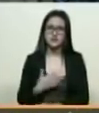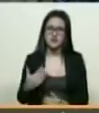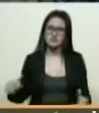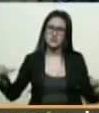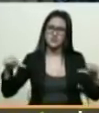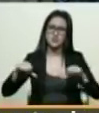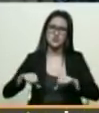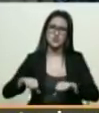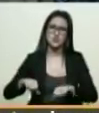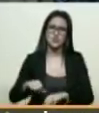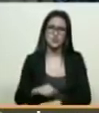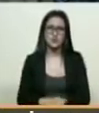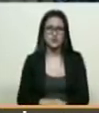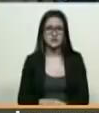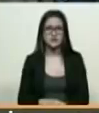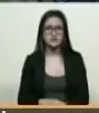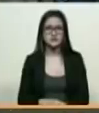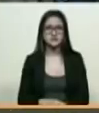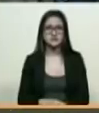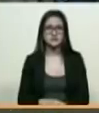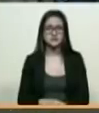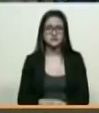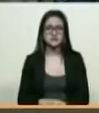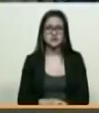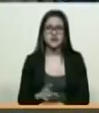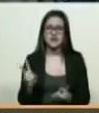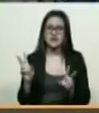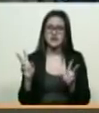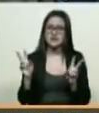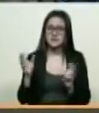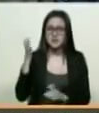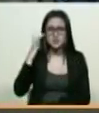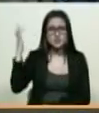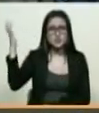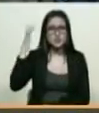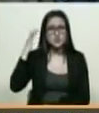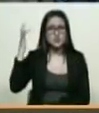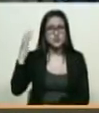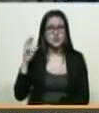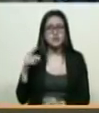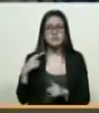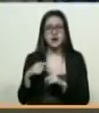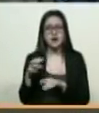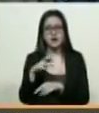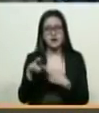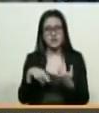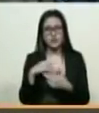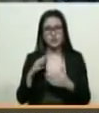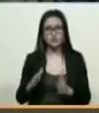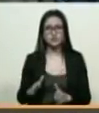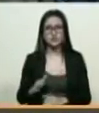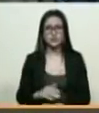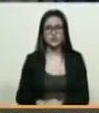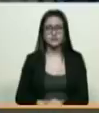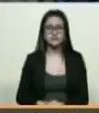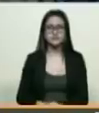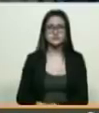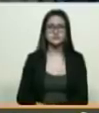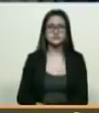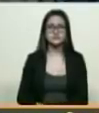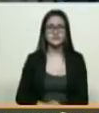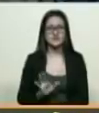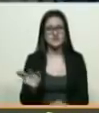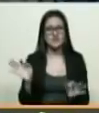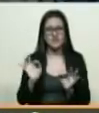derrocar los principios, el concepto filosófico y la revolución bolivariana en sí misma, a través de estos mecanismos